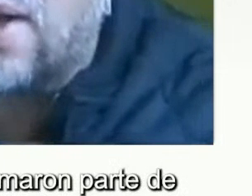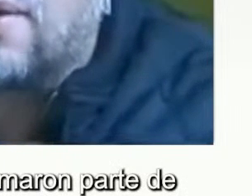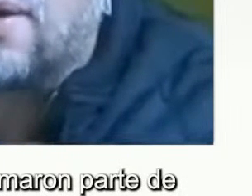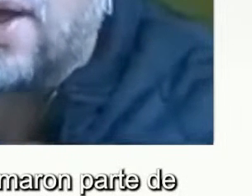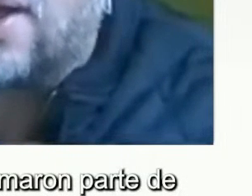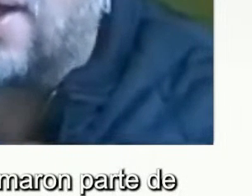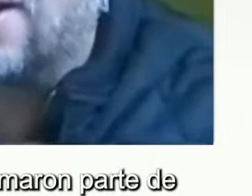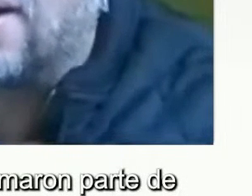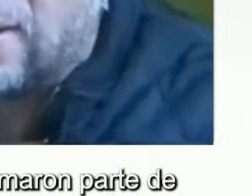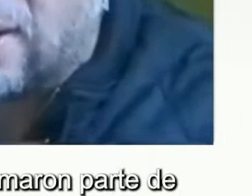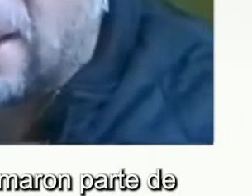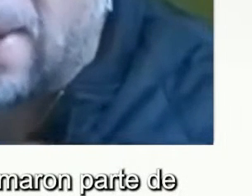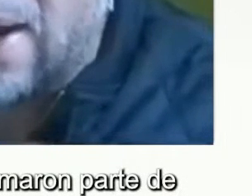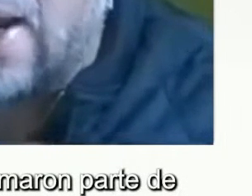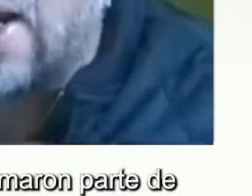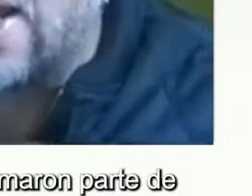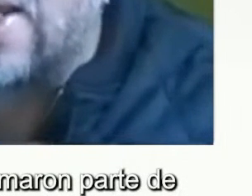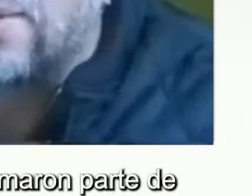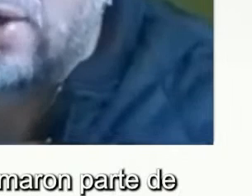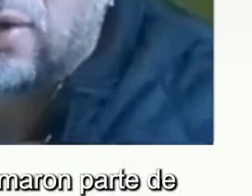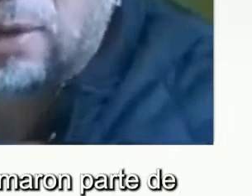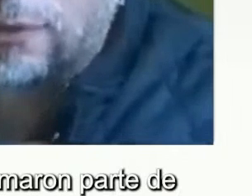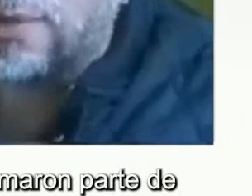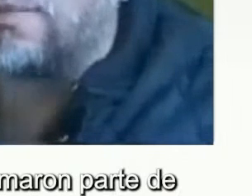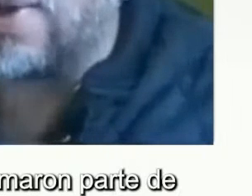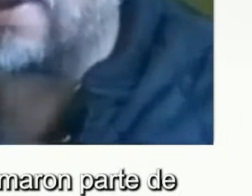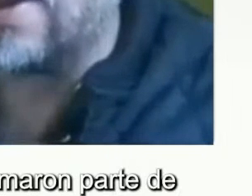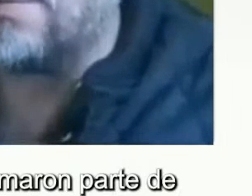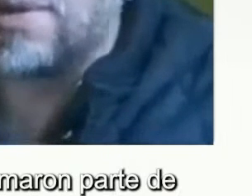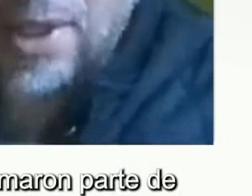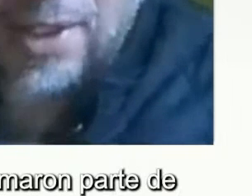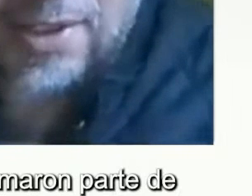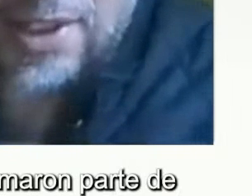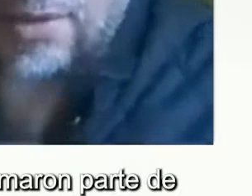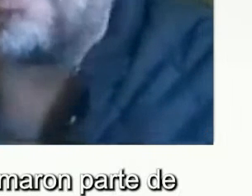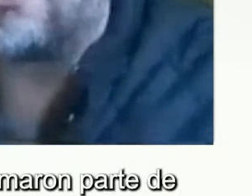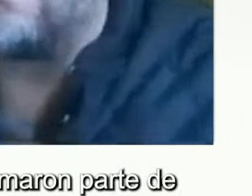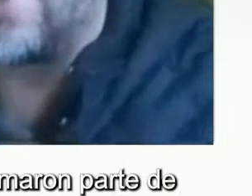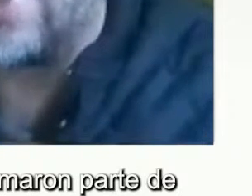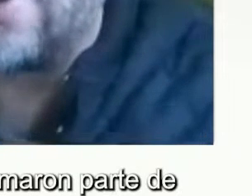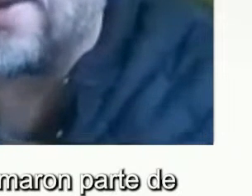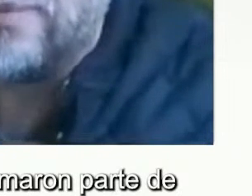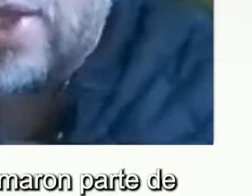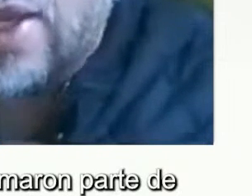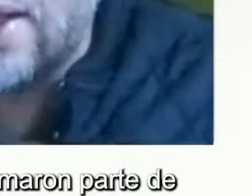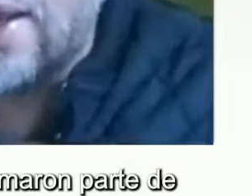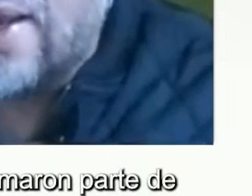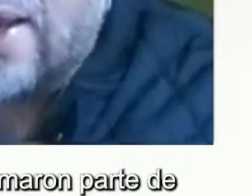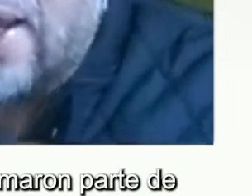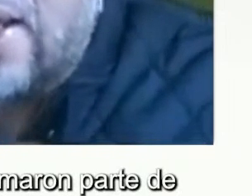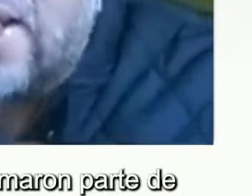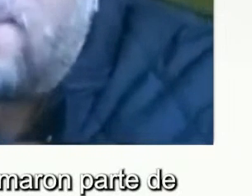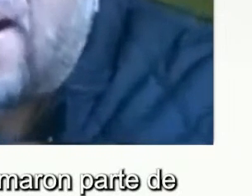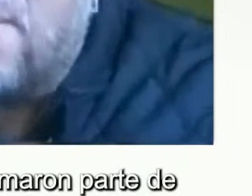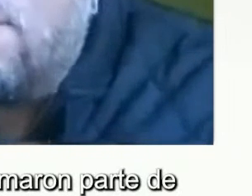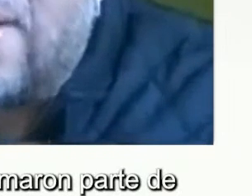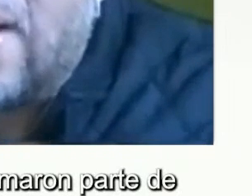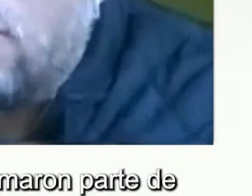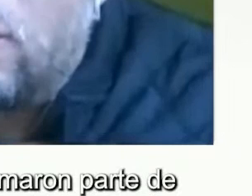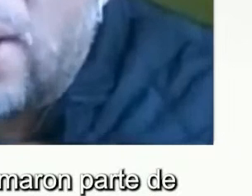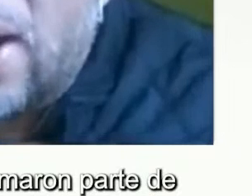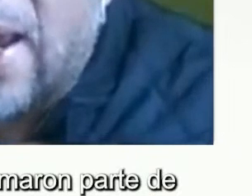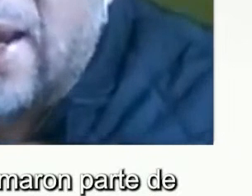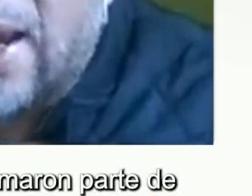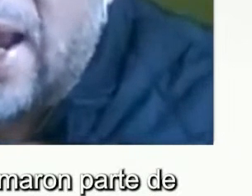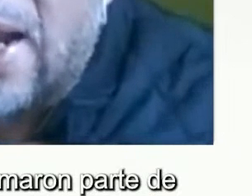también bien la panela y el virote, formaron parte de mi vida desde temprana edad. Y para mí, pues